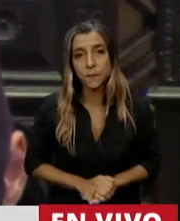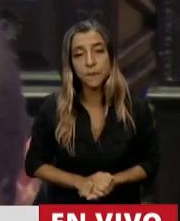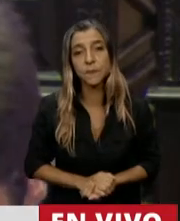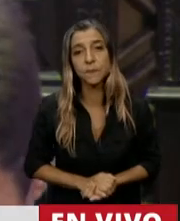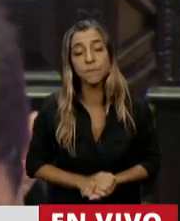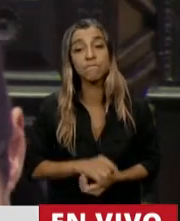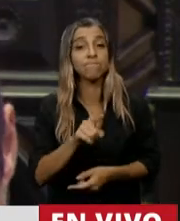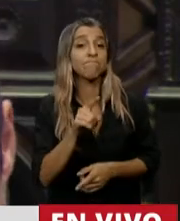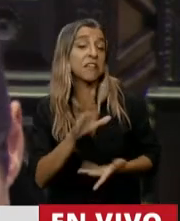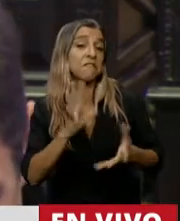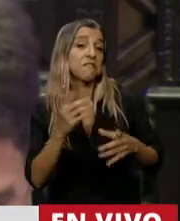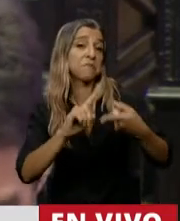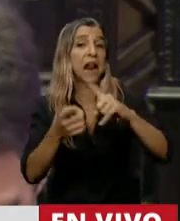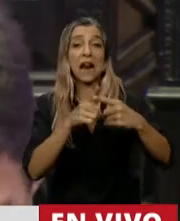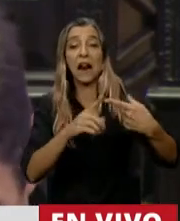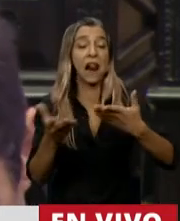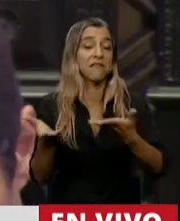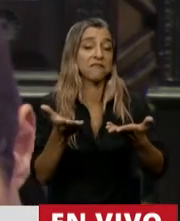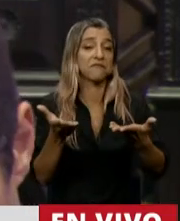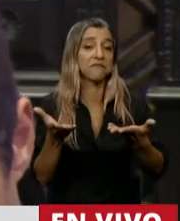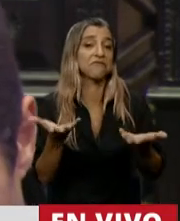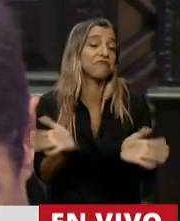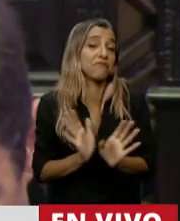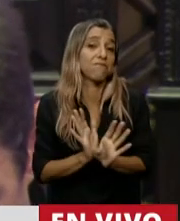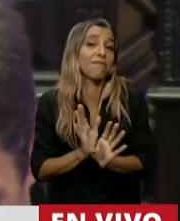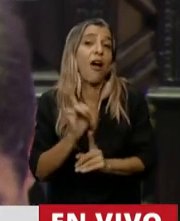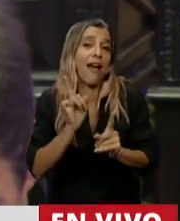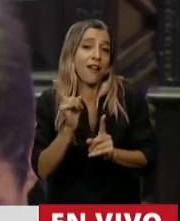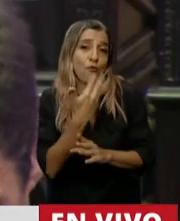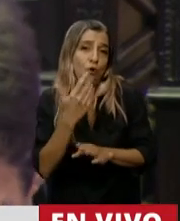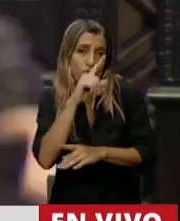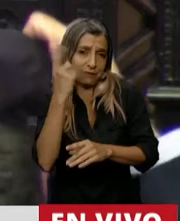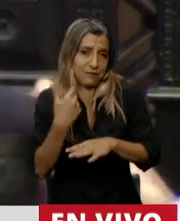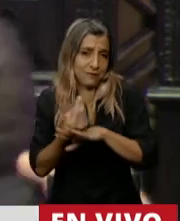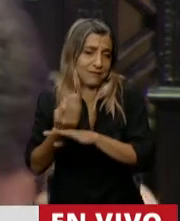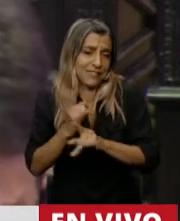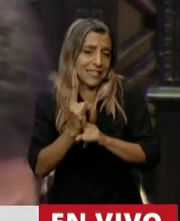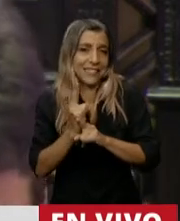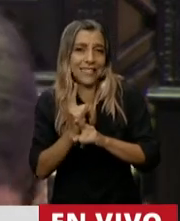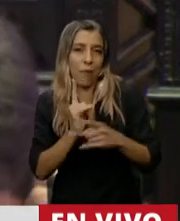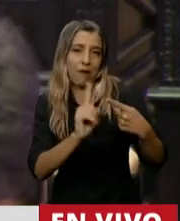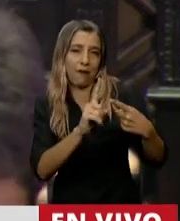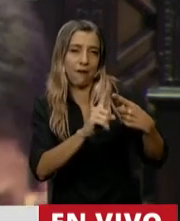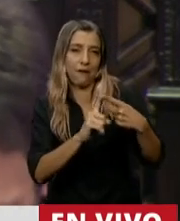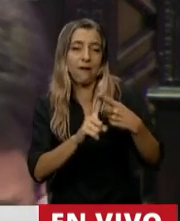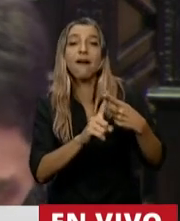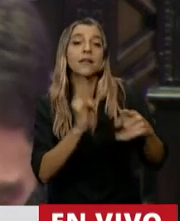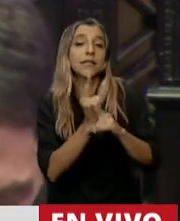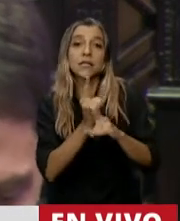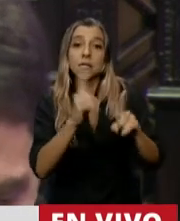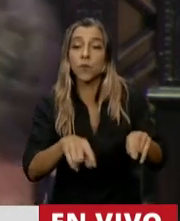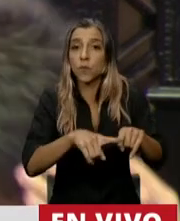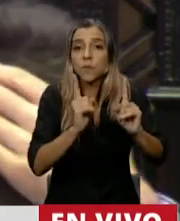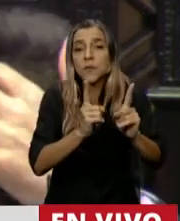En esta relación que se genera entre estos empresarios y algunos funcionarios gubernamentales, siempre son beneficiados estos